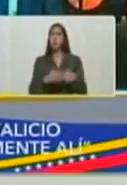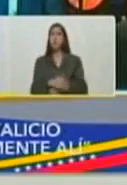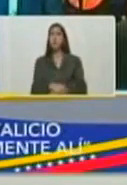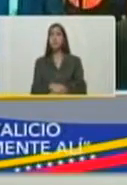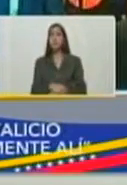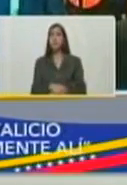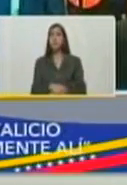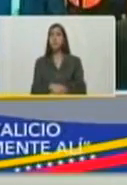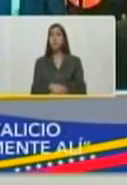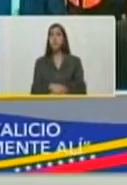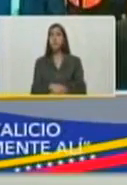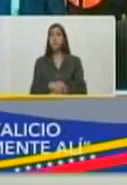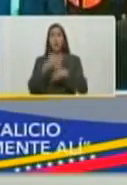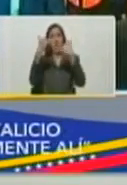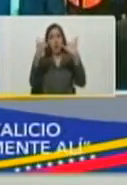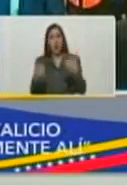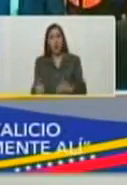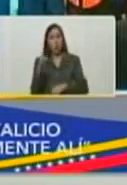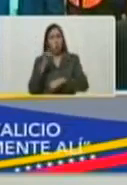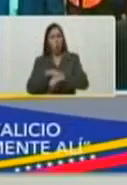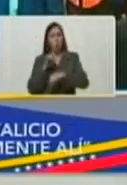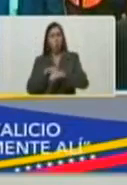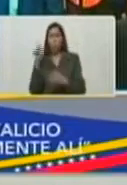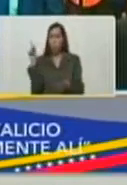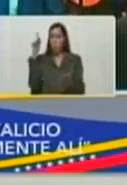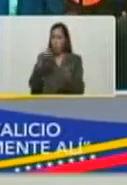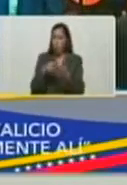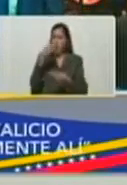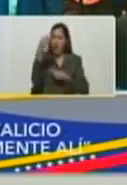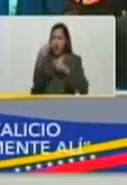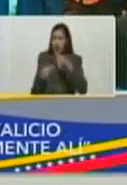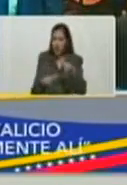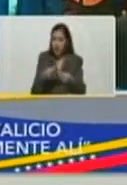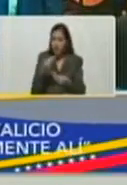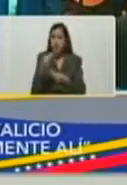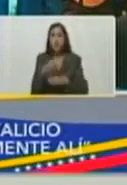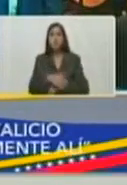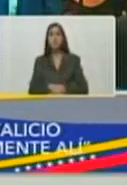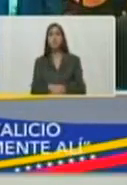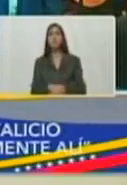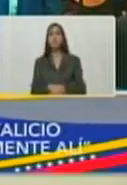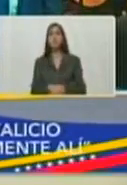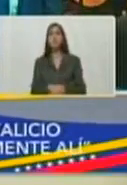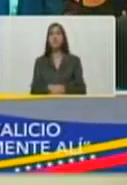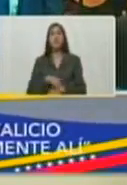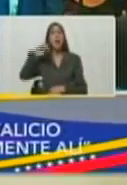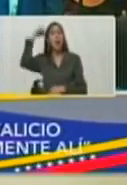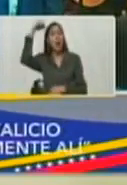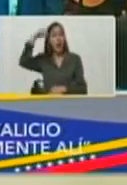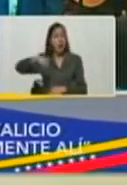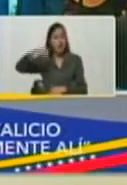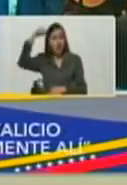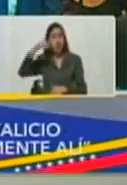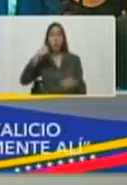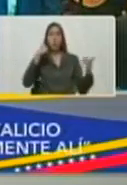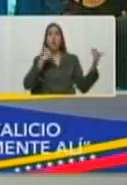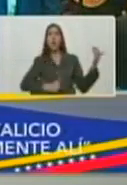ha llegado el momento de hacer el serial tipo película con la mayor